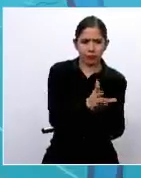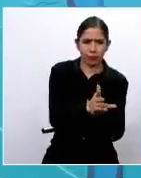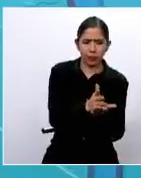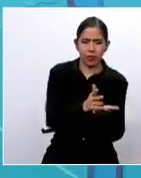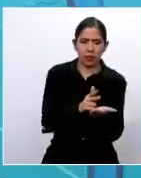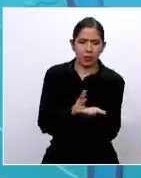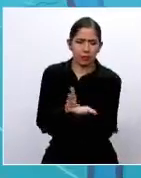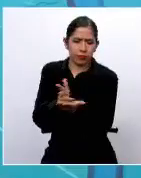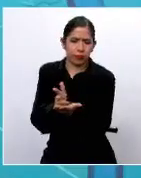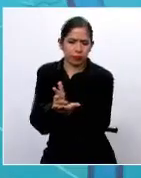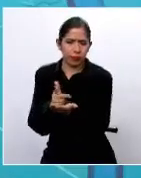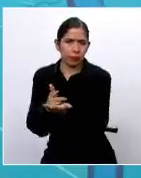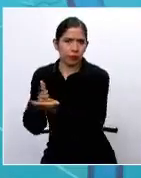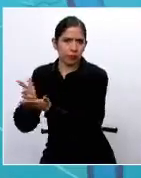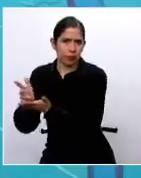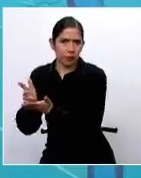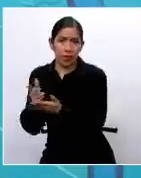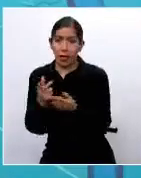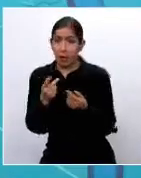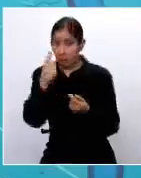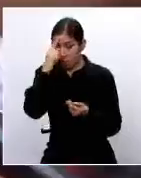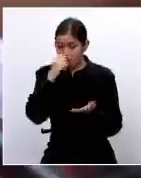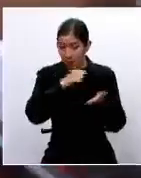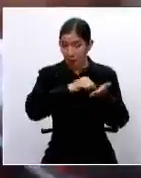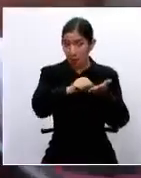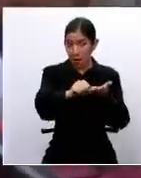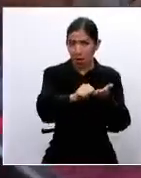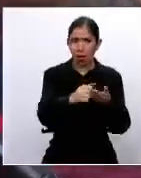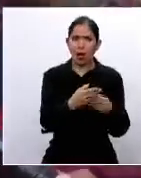en 17 zonas.